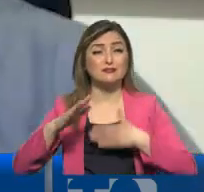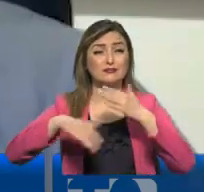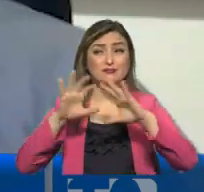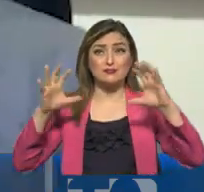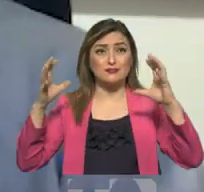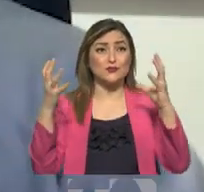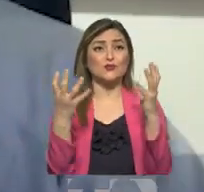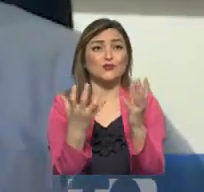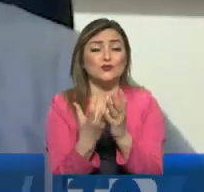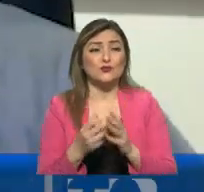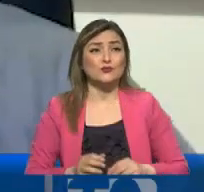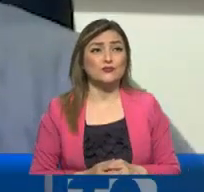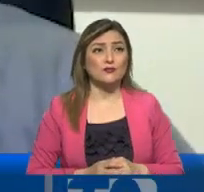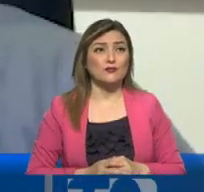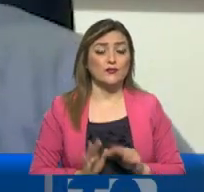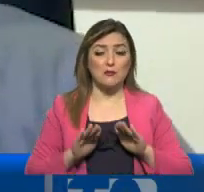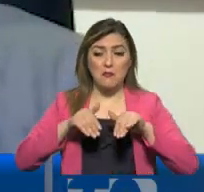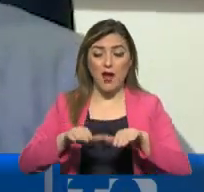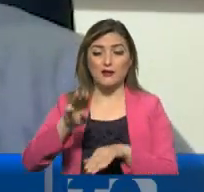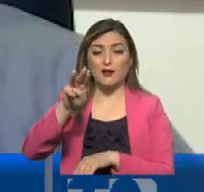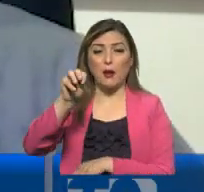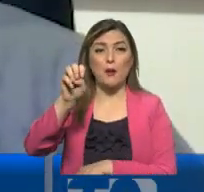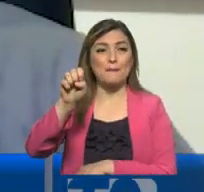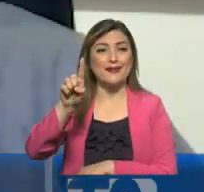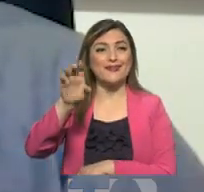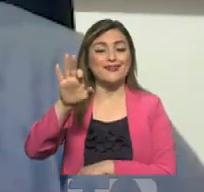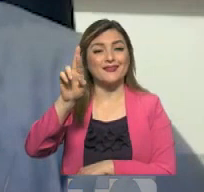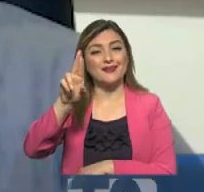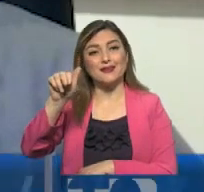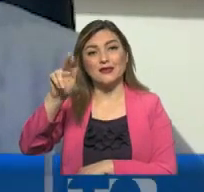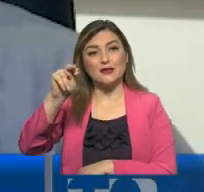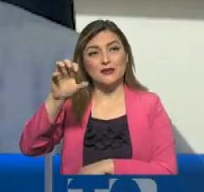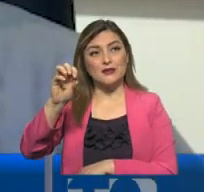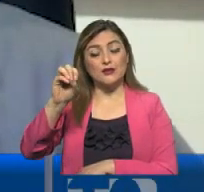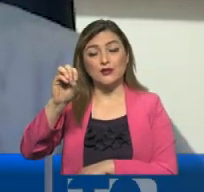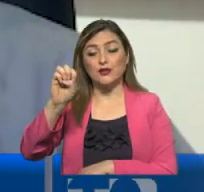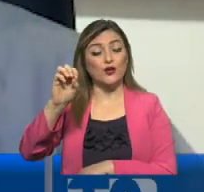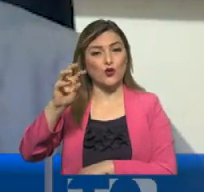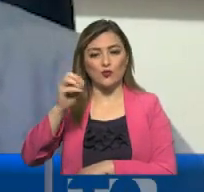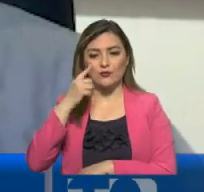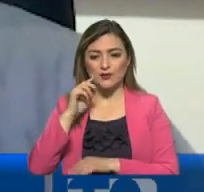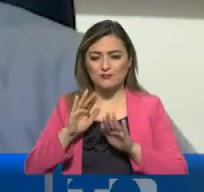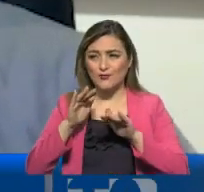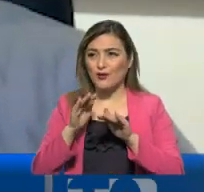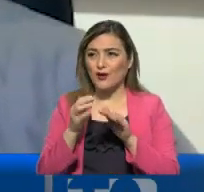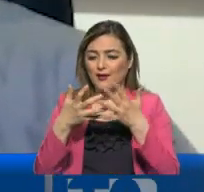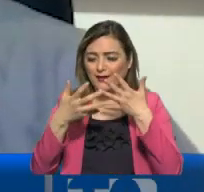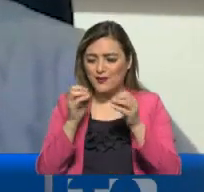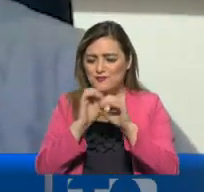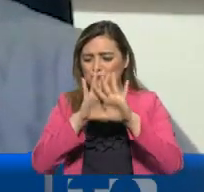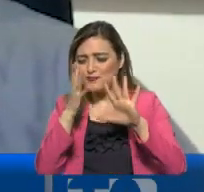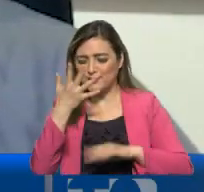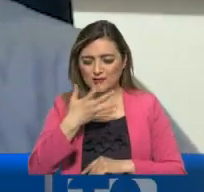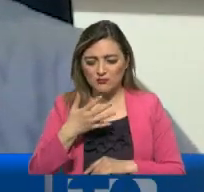planeta. Te vas al Mediterráneo y encuentras un océano hermoso, clarito, el agua cristalina, pero sin vida. Y ahí